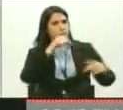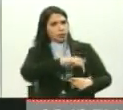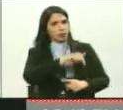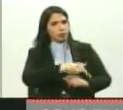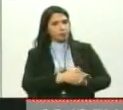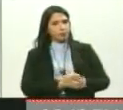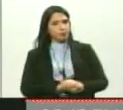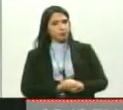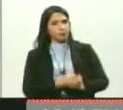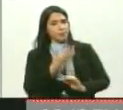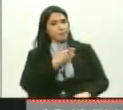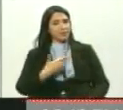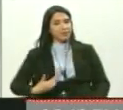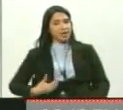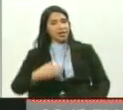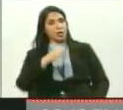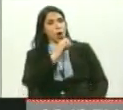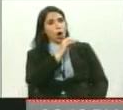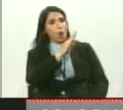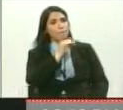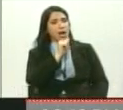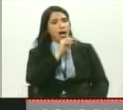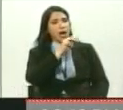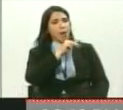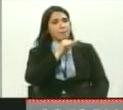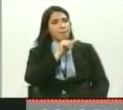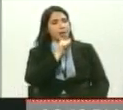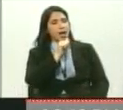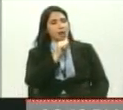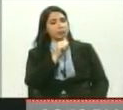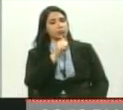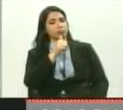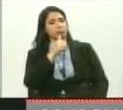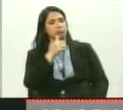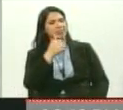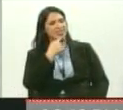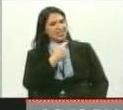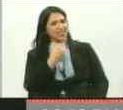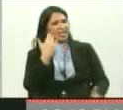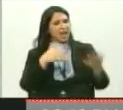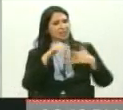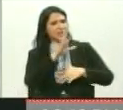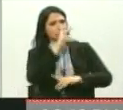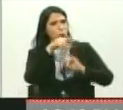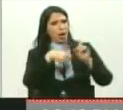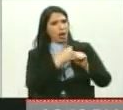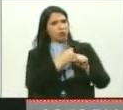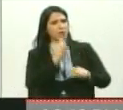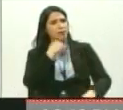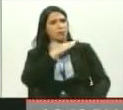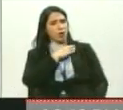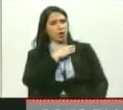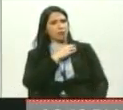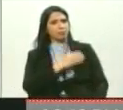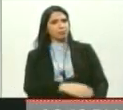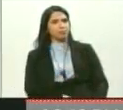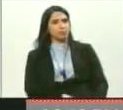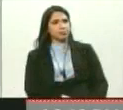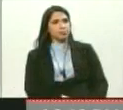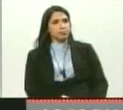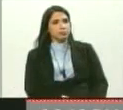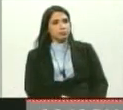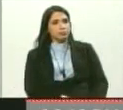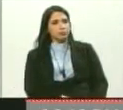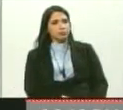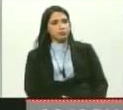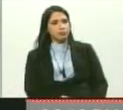que el presidente Obama se refiere hace 5 años a una epidemia que venía, a una enfermedad